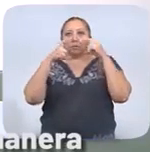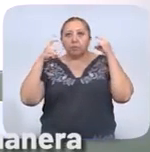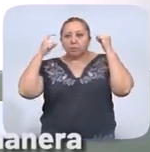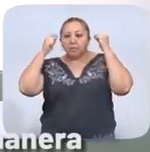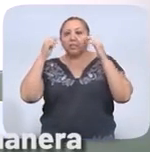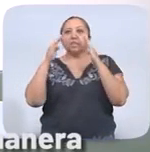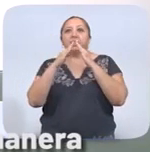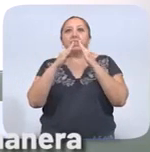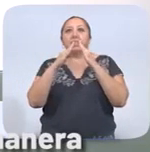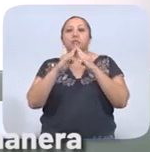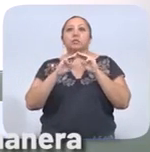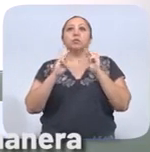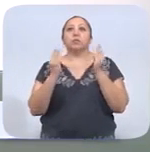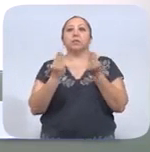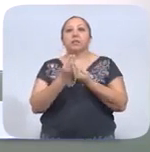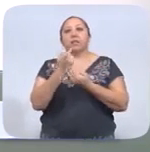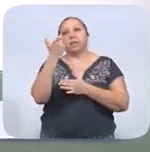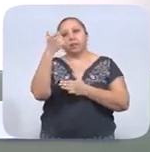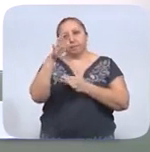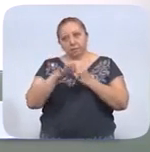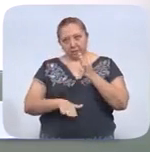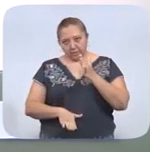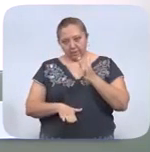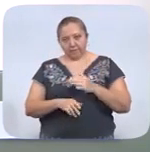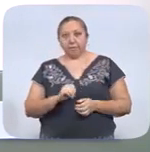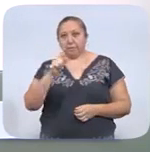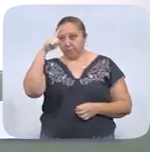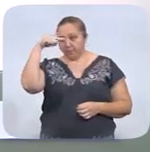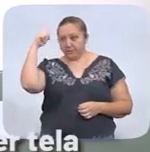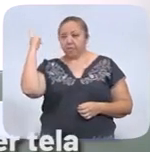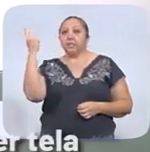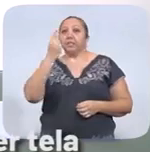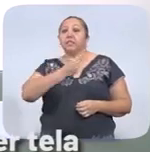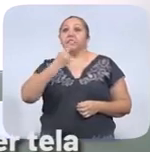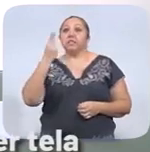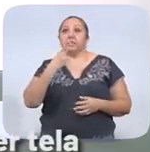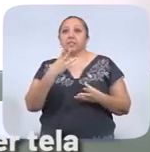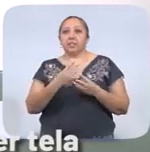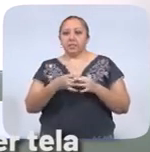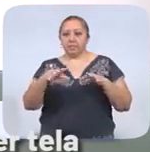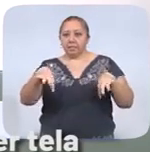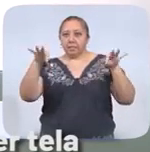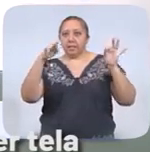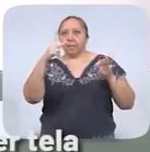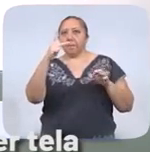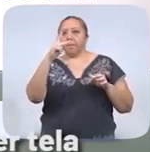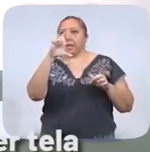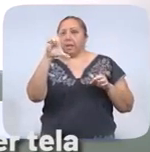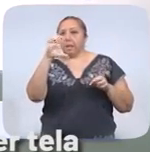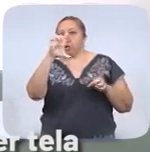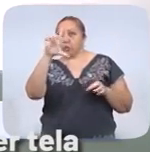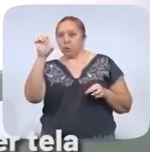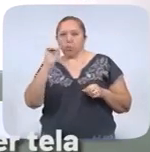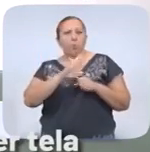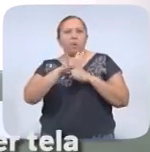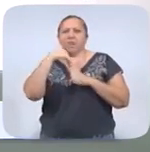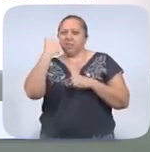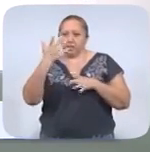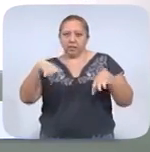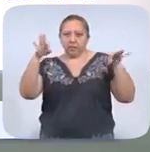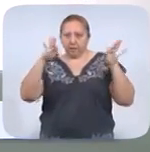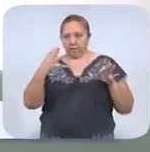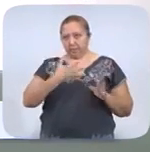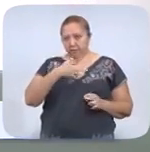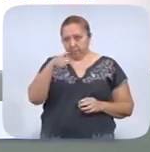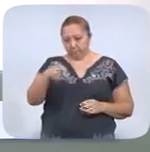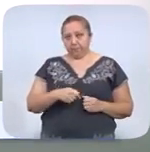ármate cubrebocas en casa de una manera económica y simple necesitaras tenga de pellón o cualquier tela que